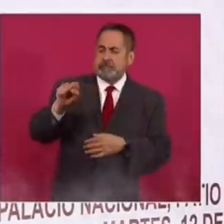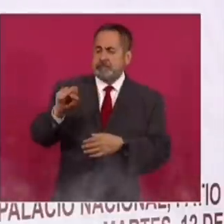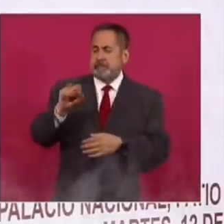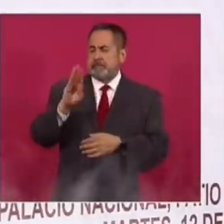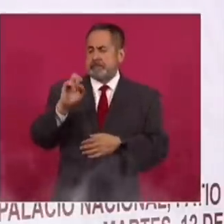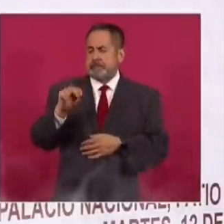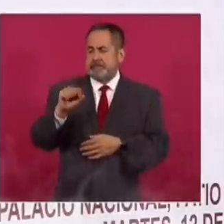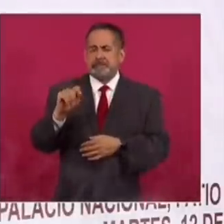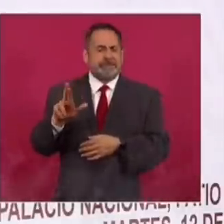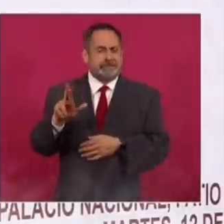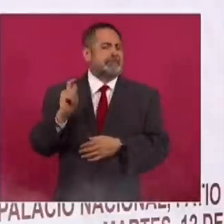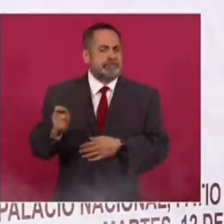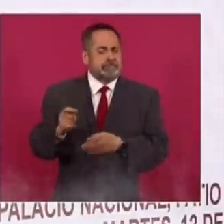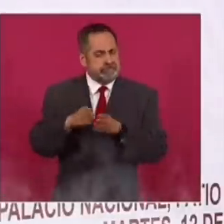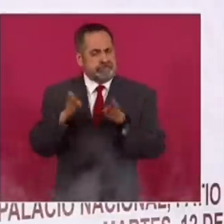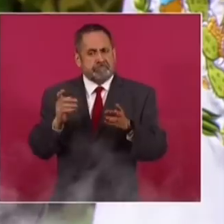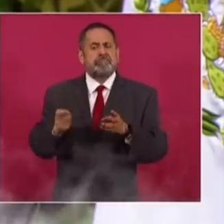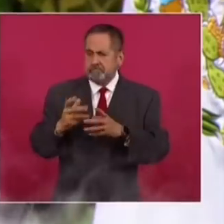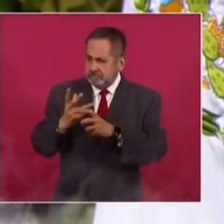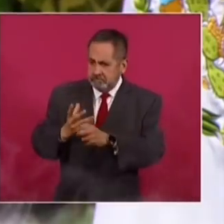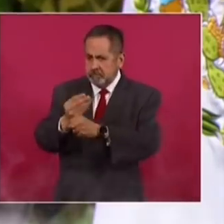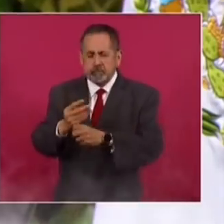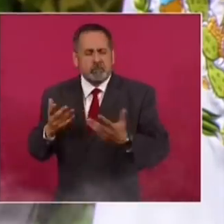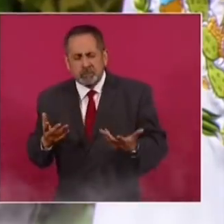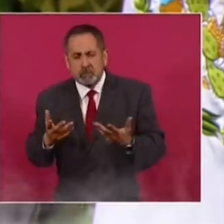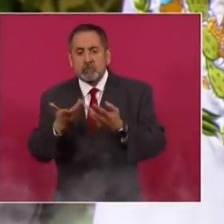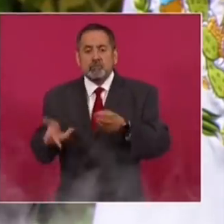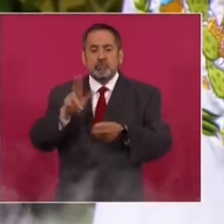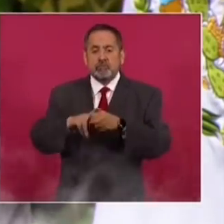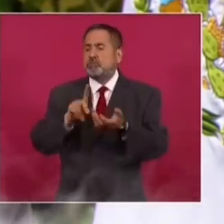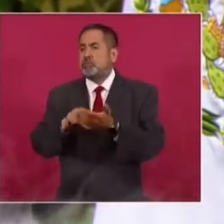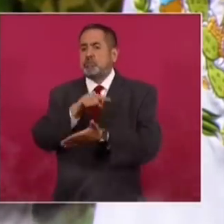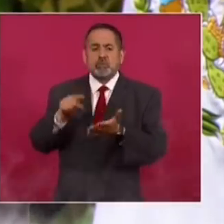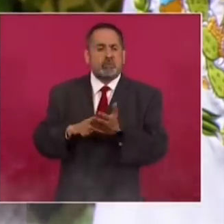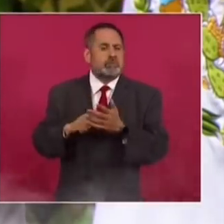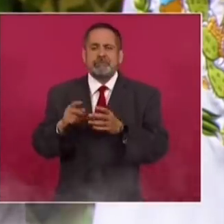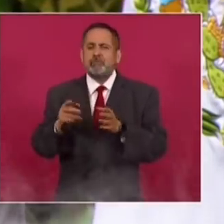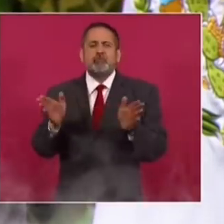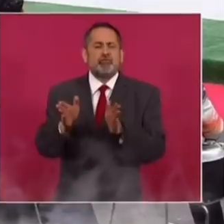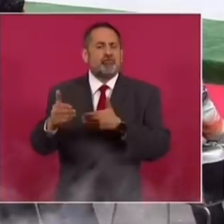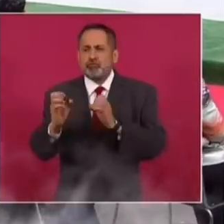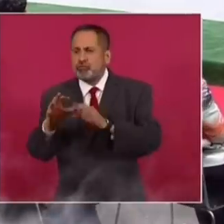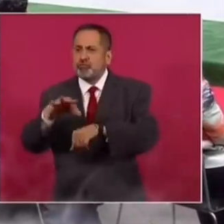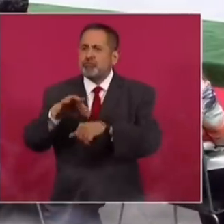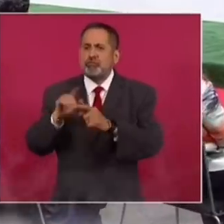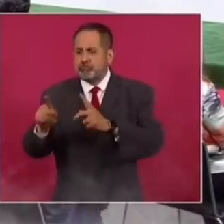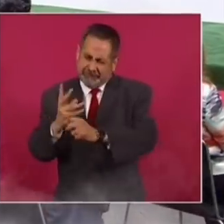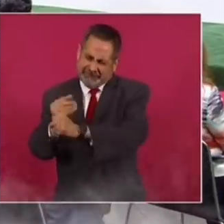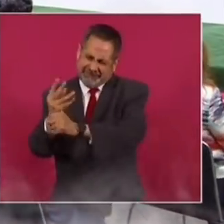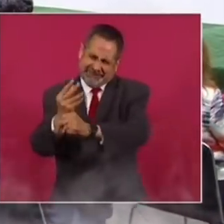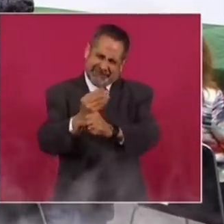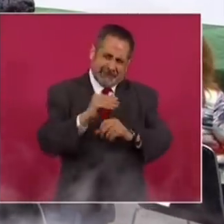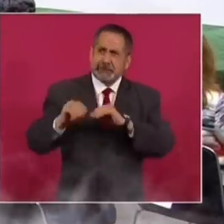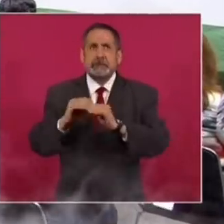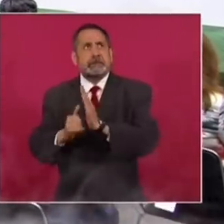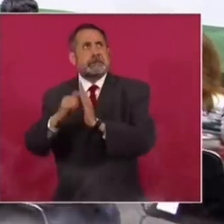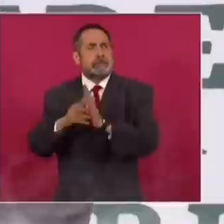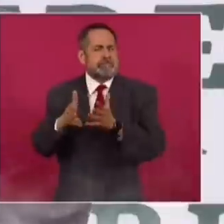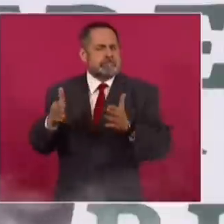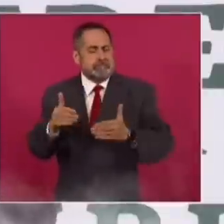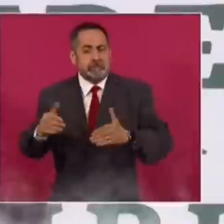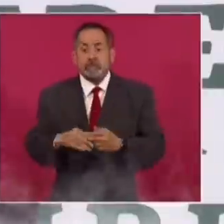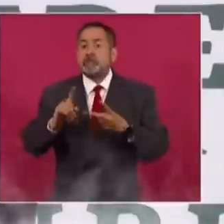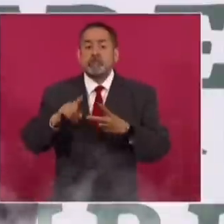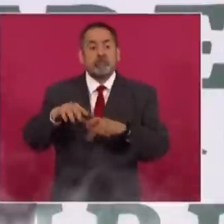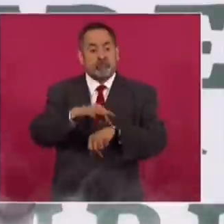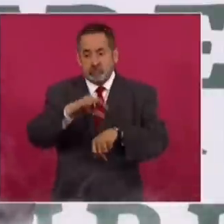con un fortalecimiento y ampliación consiste mejorar las instalaciones de unidades médicas centros de salud y hospitales contar con médicos generales con